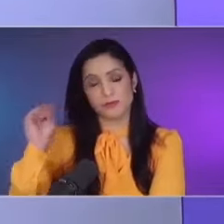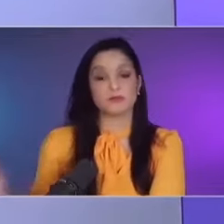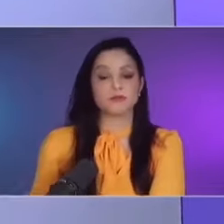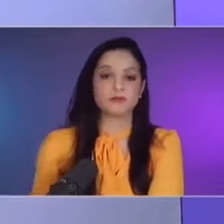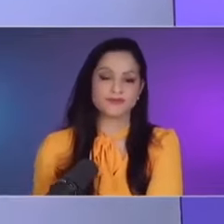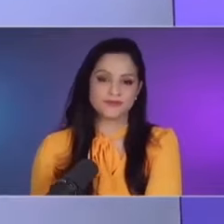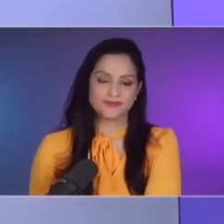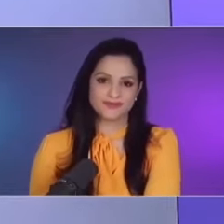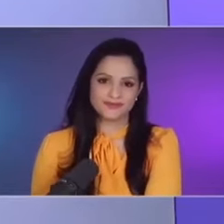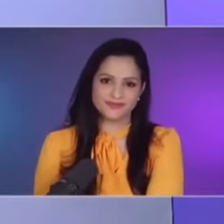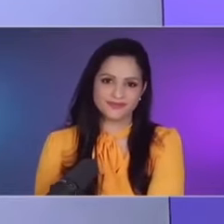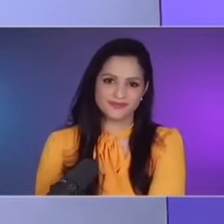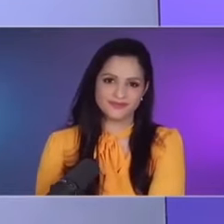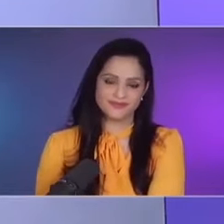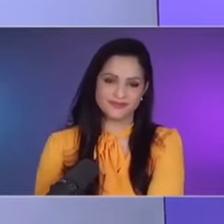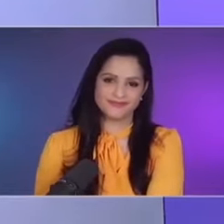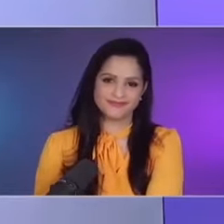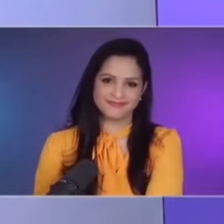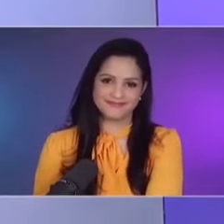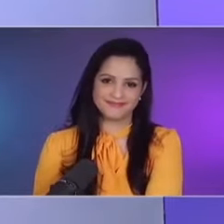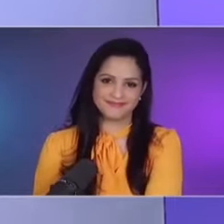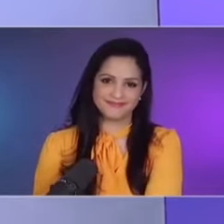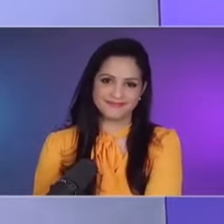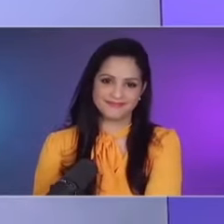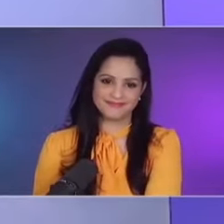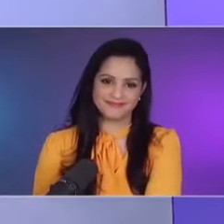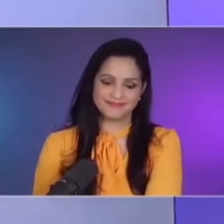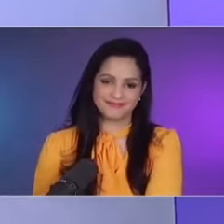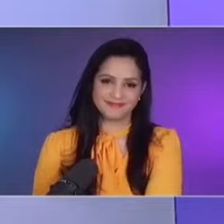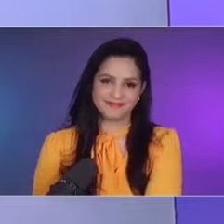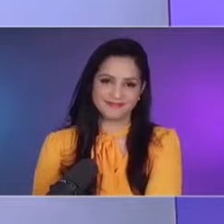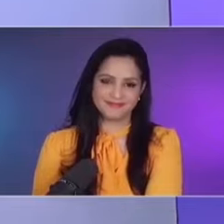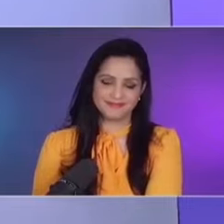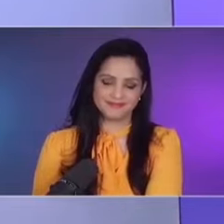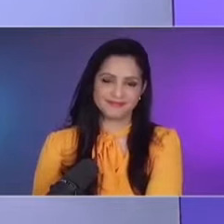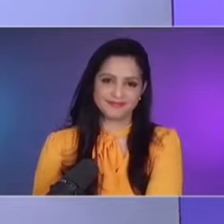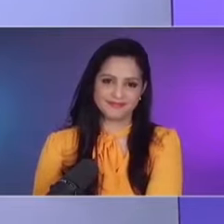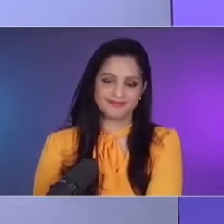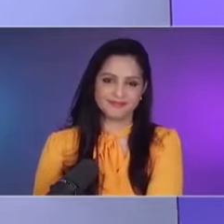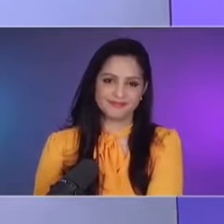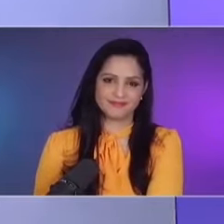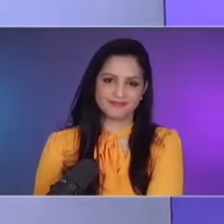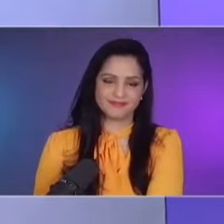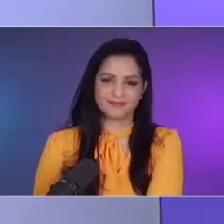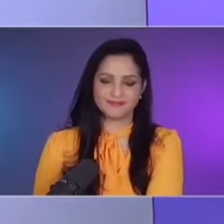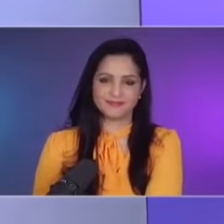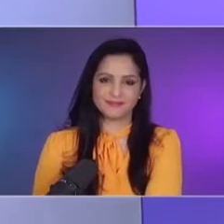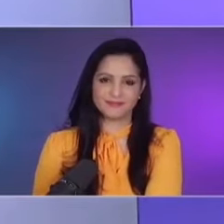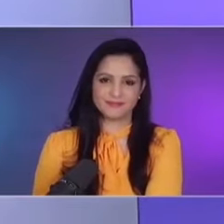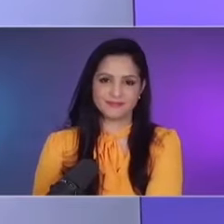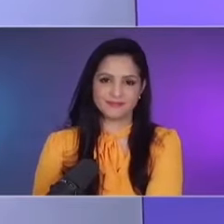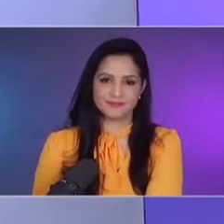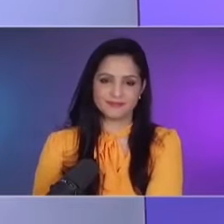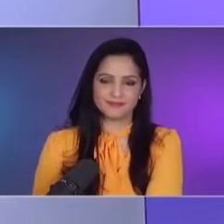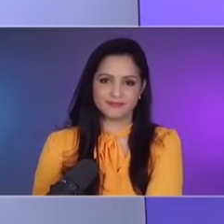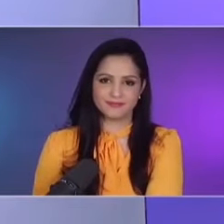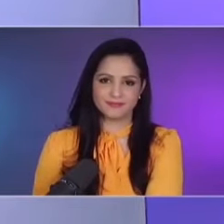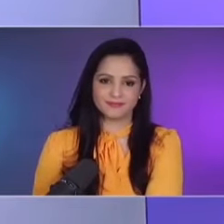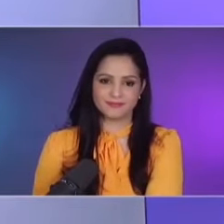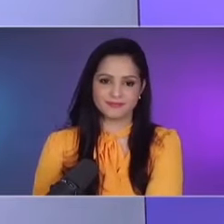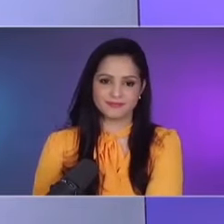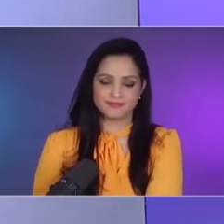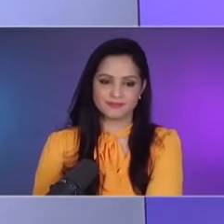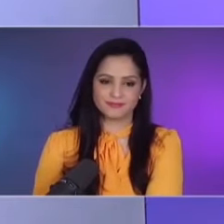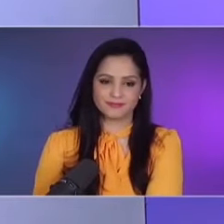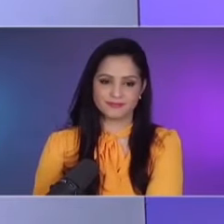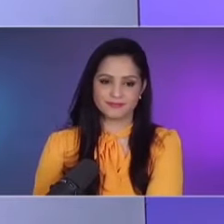en él así es Es para todos Entonces si Franklin que fue mi maestro me